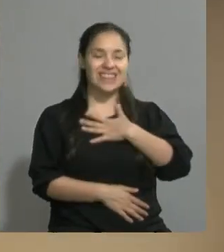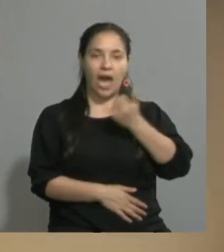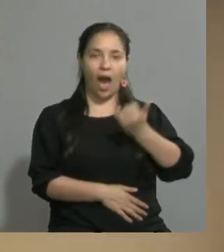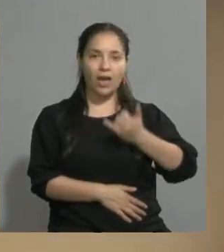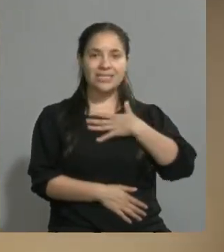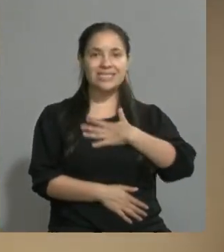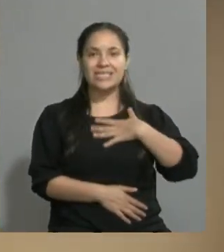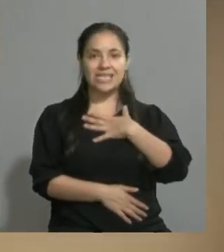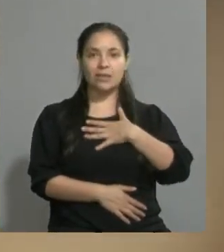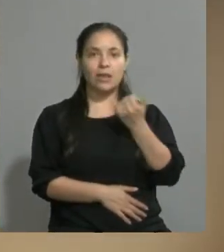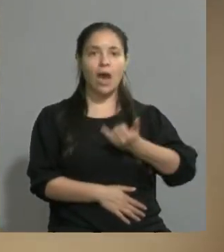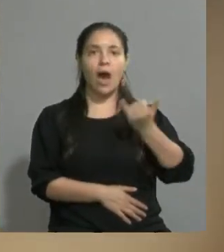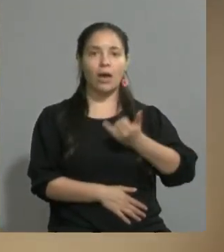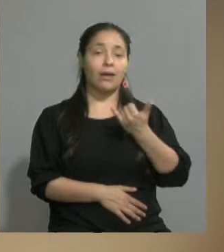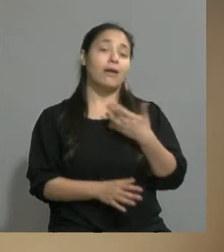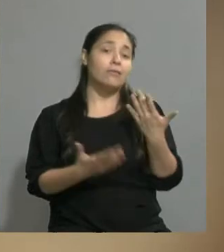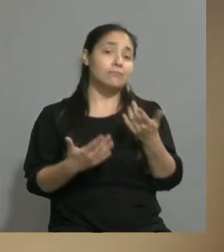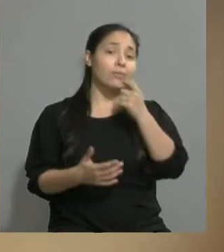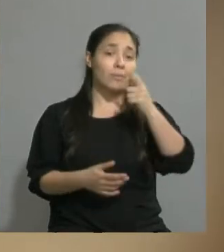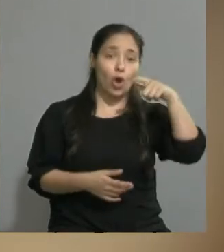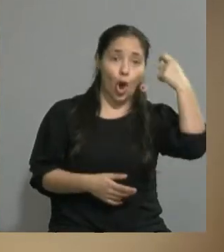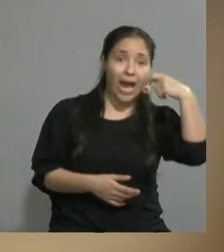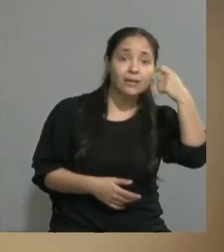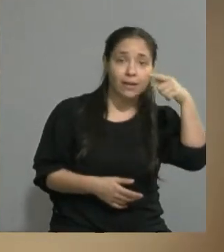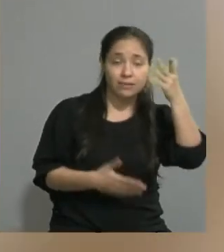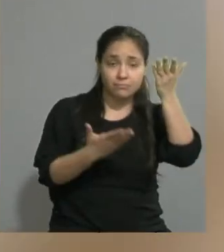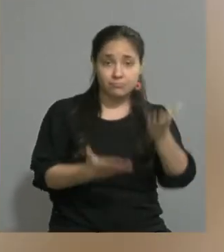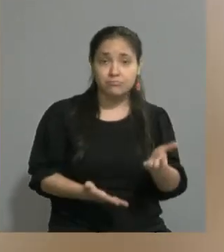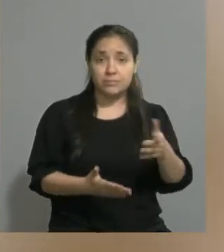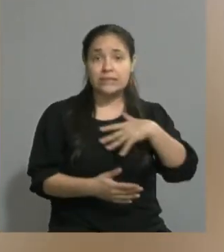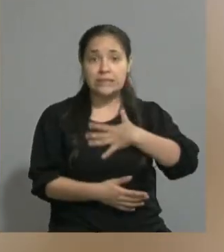sintiente, como en el caso de los animales, sujetos de derechos,